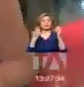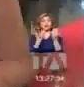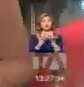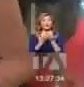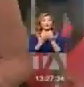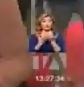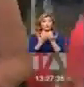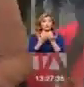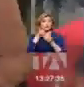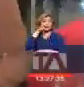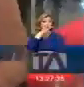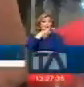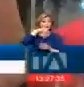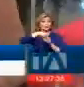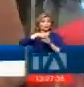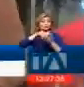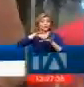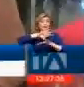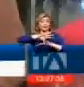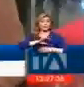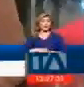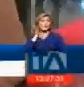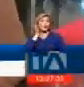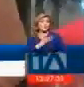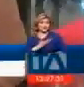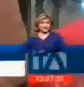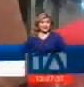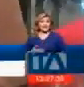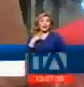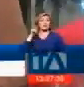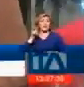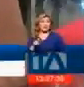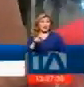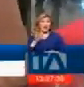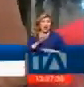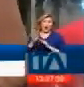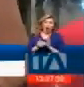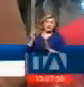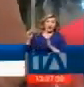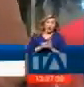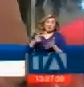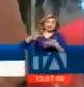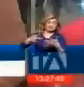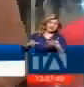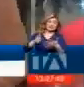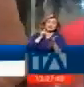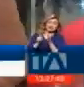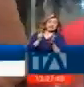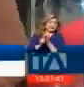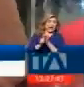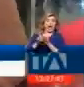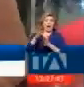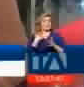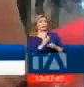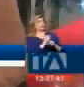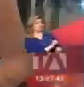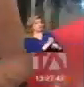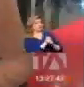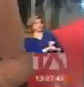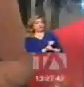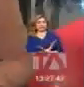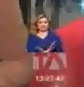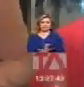ante los comisionados de la Comisión de Fiscalización. Ella debe desvirtuar las acusaciones que pesan en su contra en este juicio político por el que